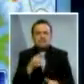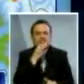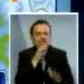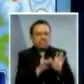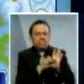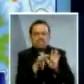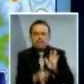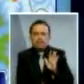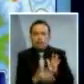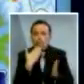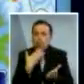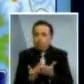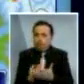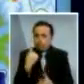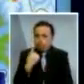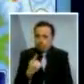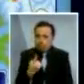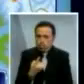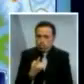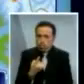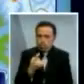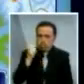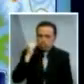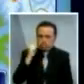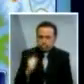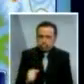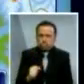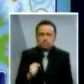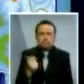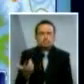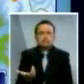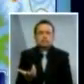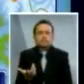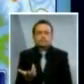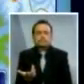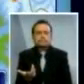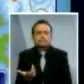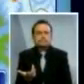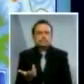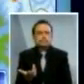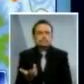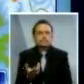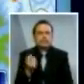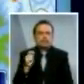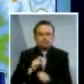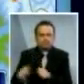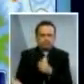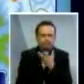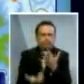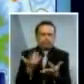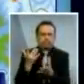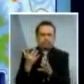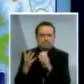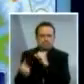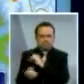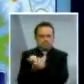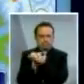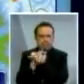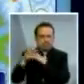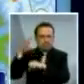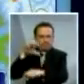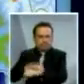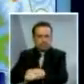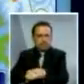dice que cuando un delito, que es el homicidio, el incendio, el secuestro, se comete no